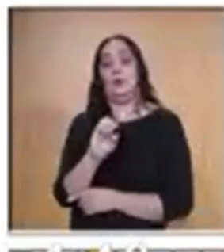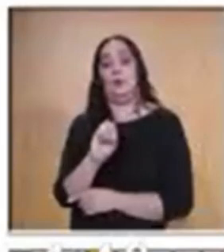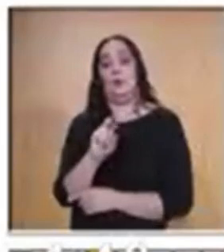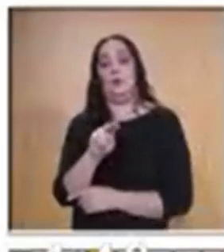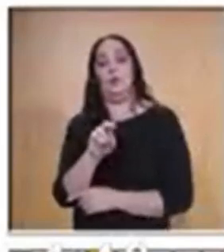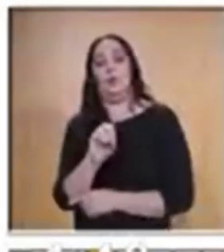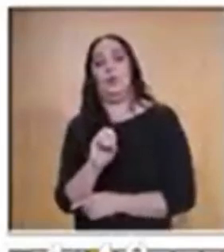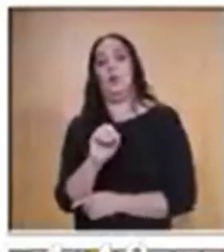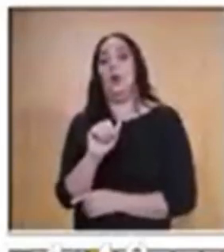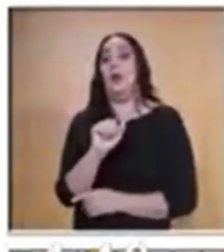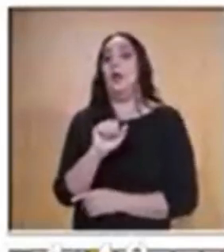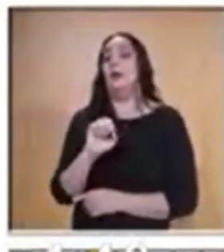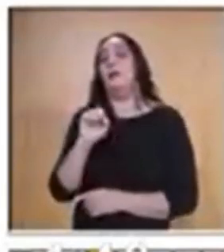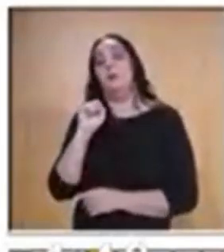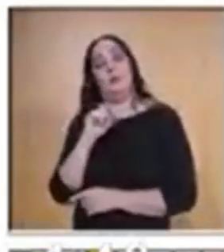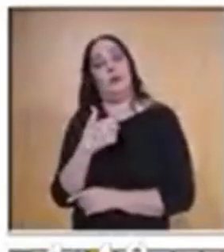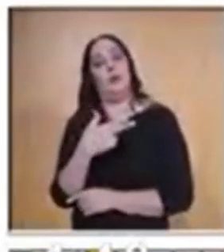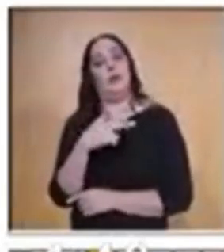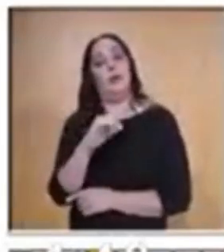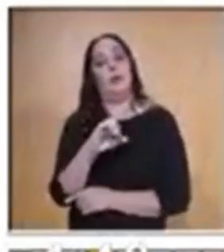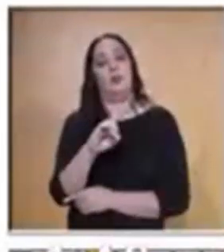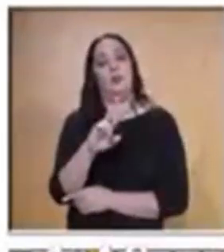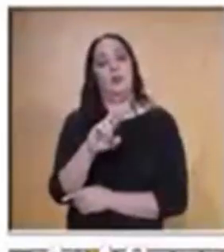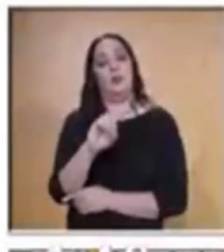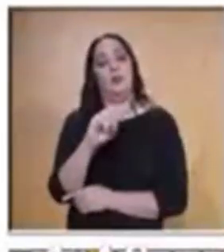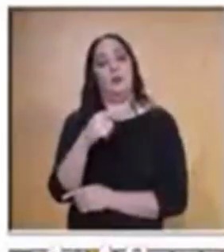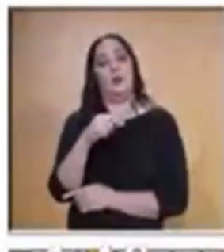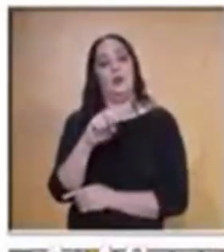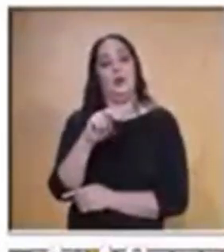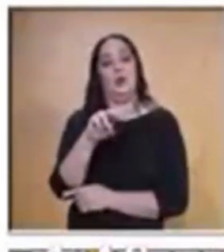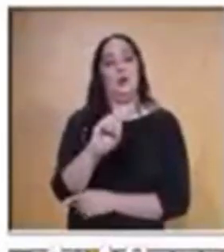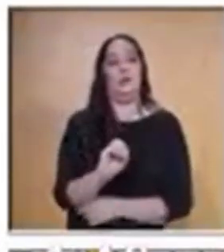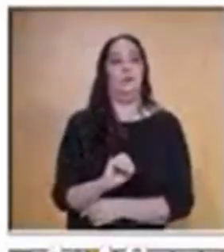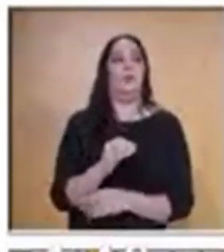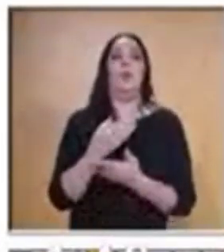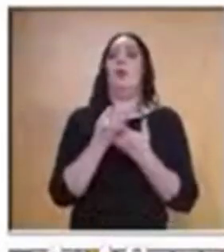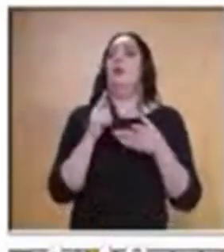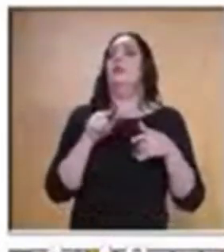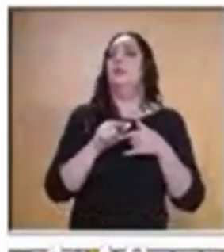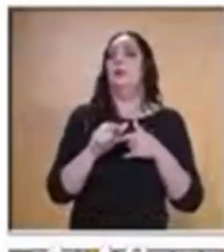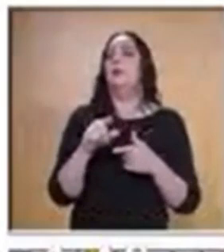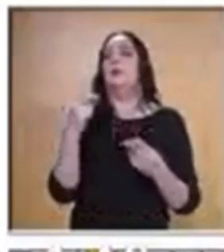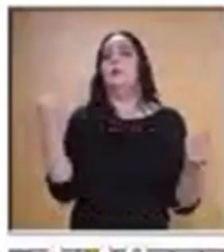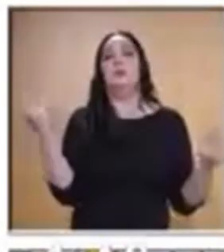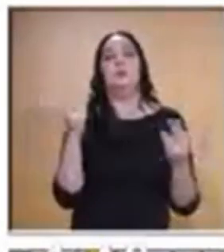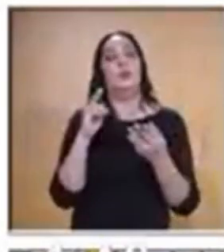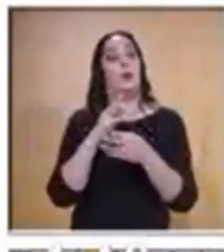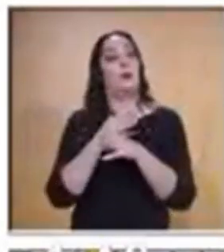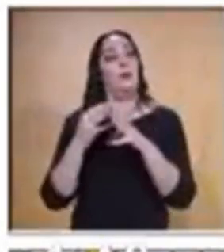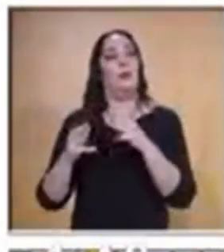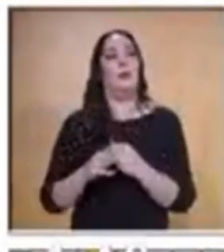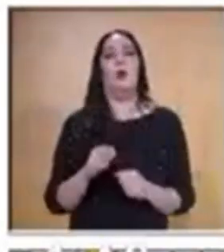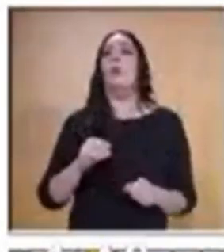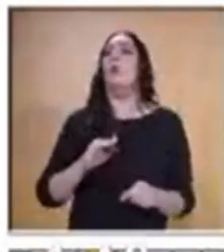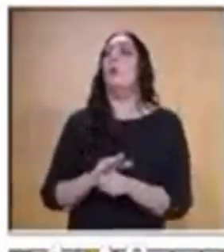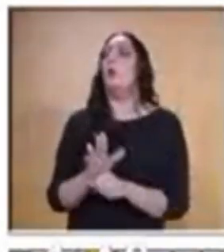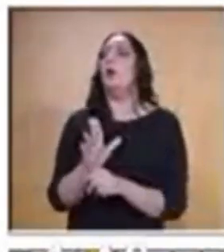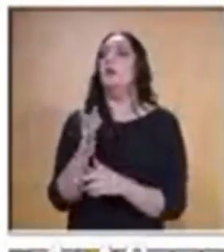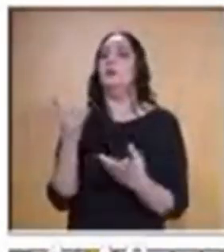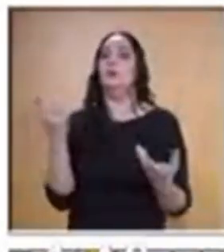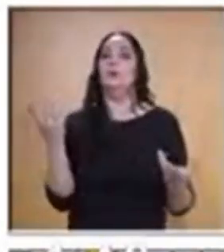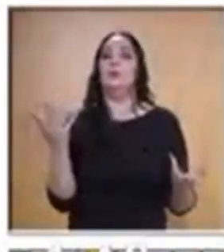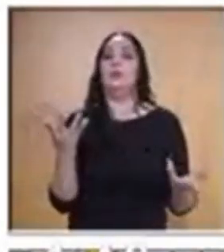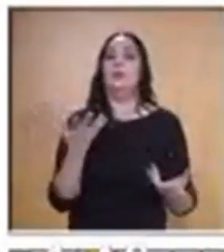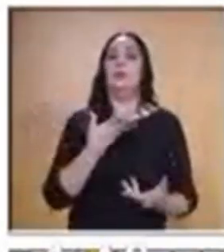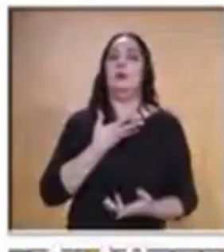vamos a continuar con una actividad para la que sí vas a necesitar tu material. Vamos a ver cuáles son algunos de estos recursos naturales y los